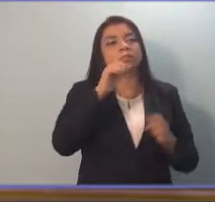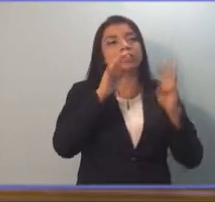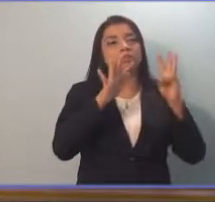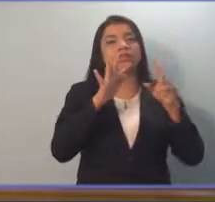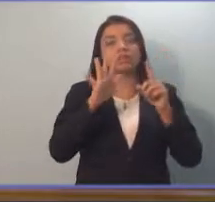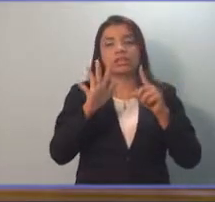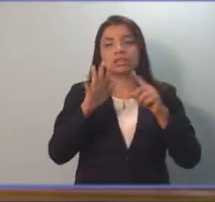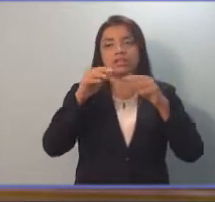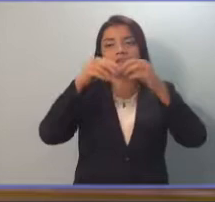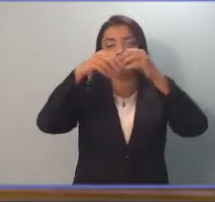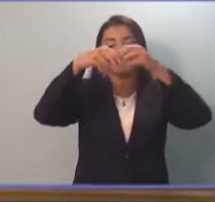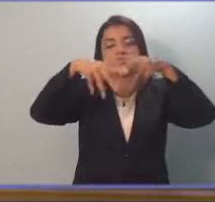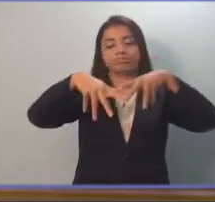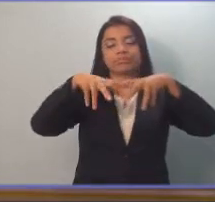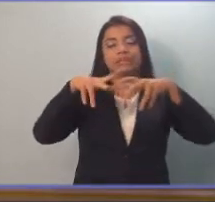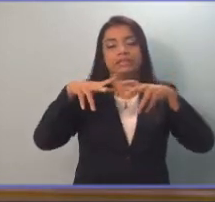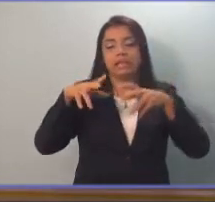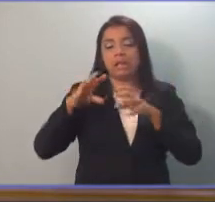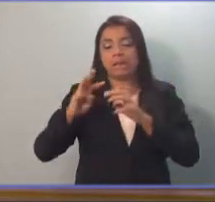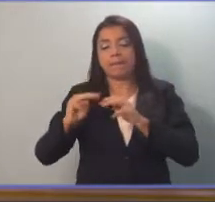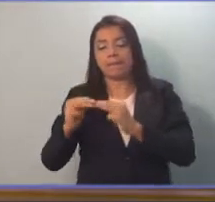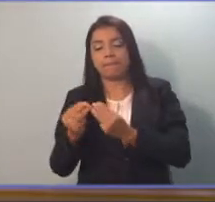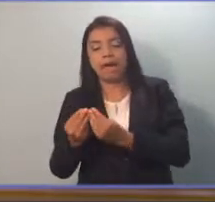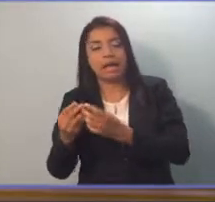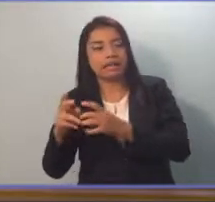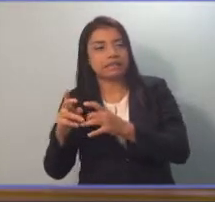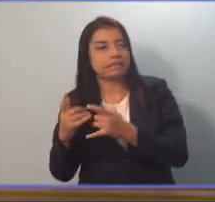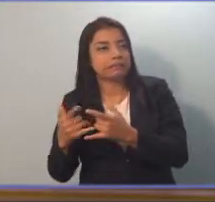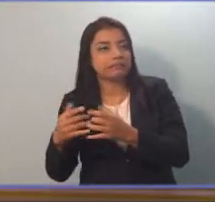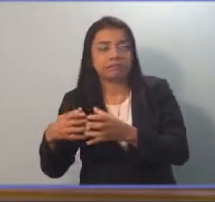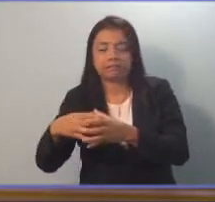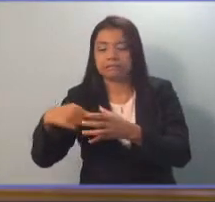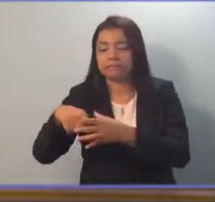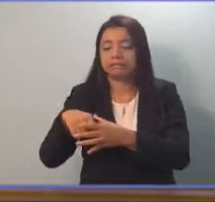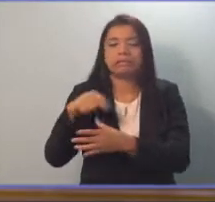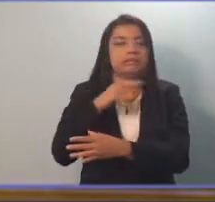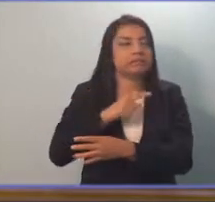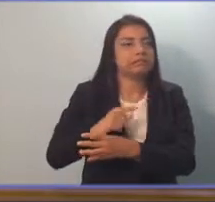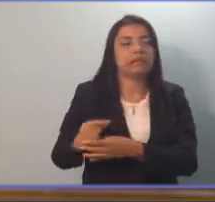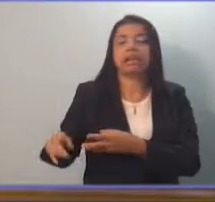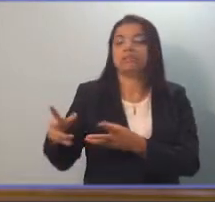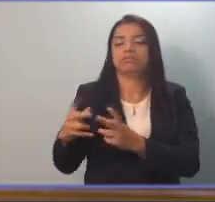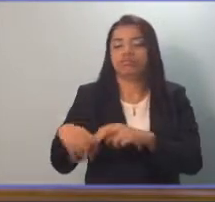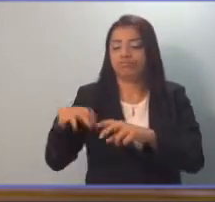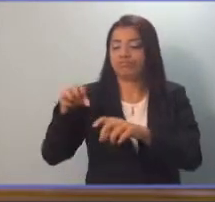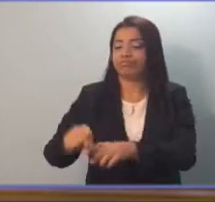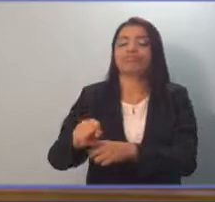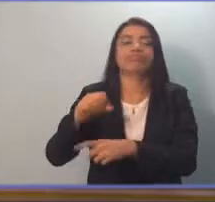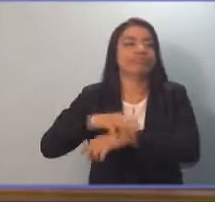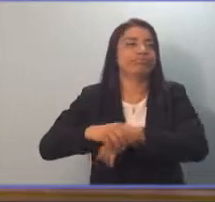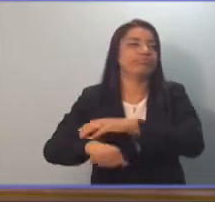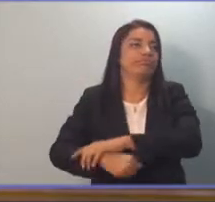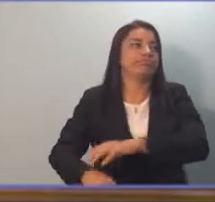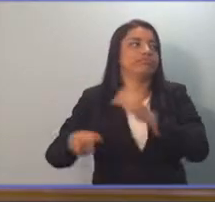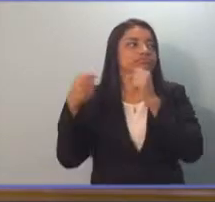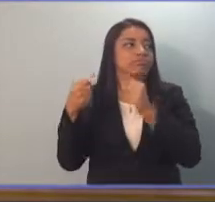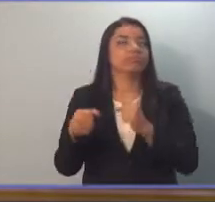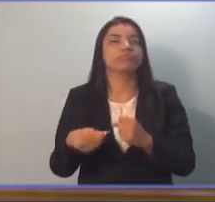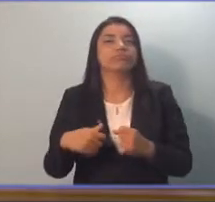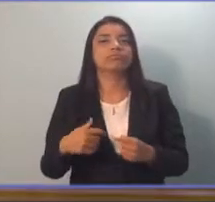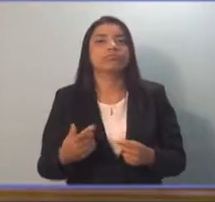186 estructuras de maras o pandillas, 48 de estructuras de otro tipo, de otra naturaleza,